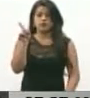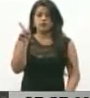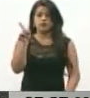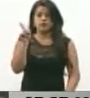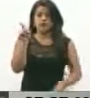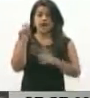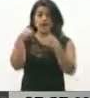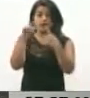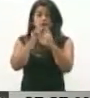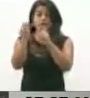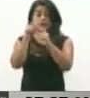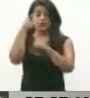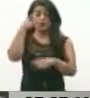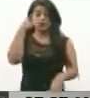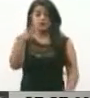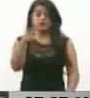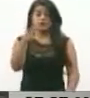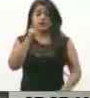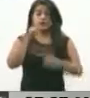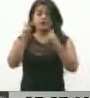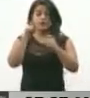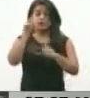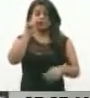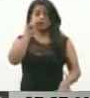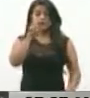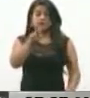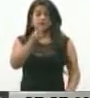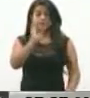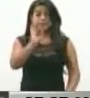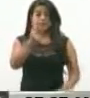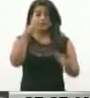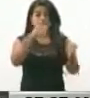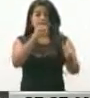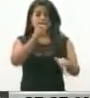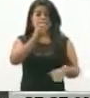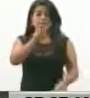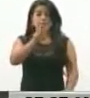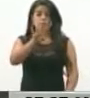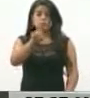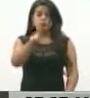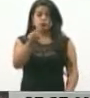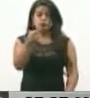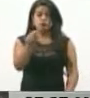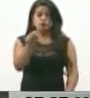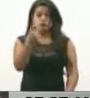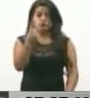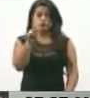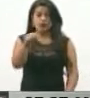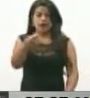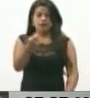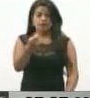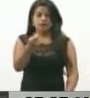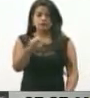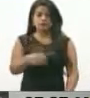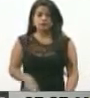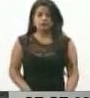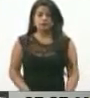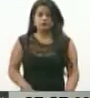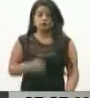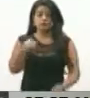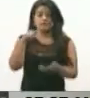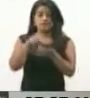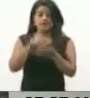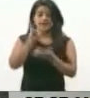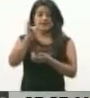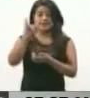entrevista, recordemos que es por TVs, particularmente el canal 24.1. Entonces uno va y marca el botón de I, y cuando